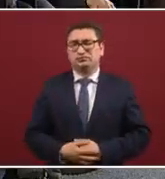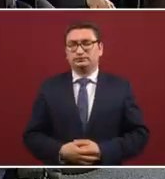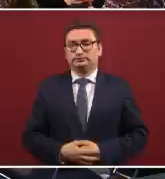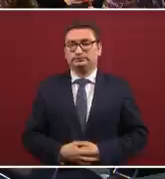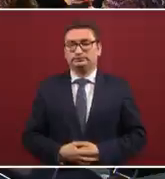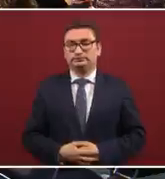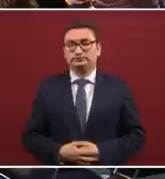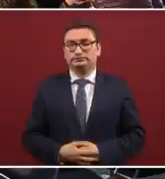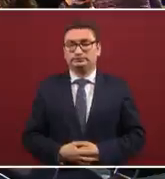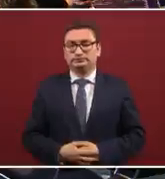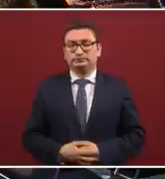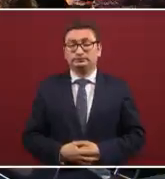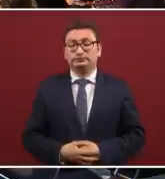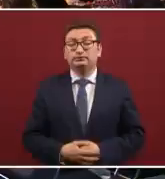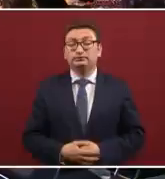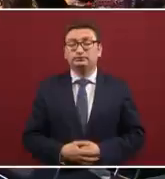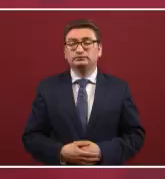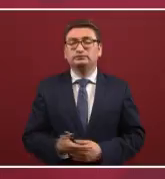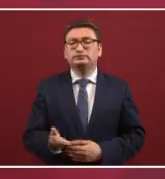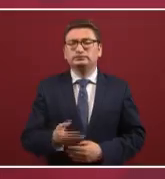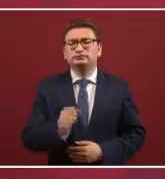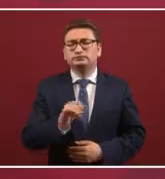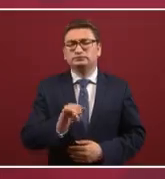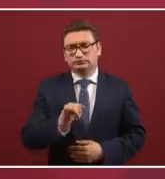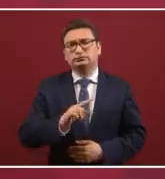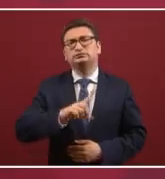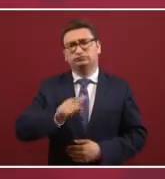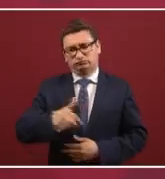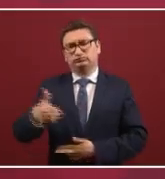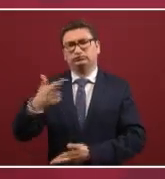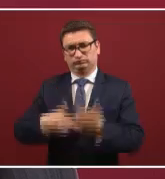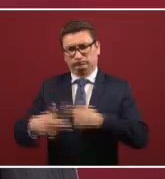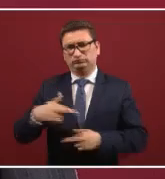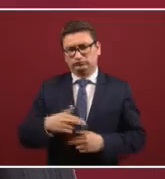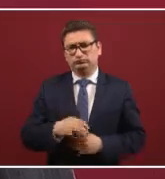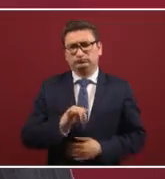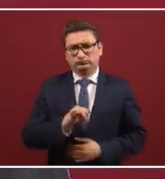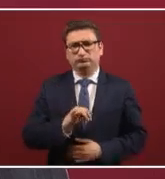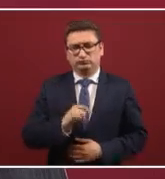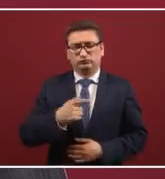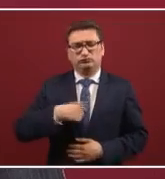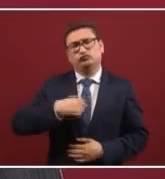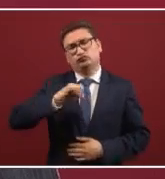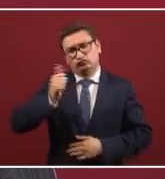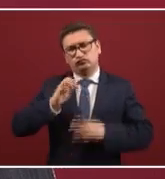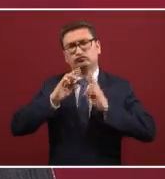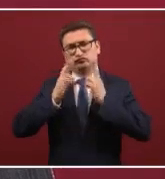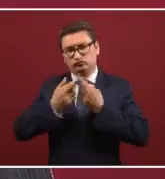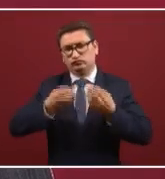Sí, ¿mande? Sí, regreso aquí, tengo otras reuniones.